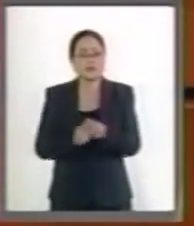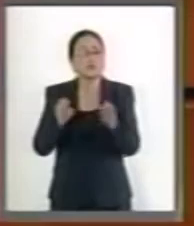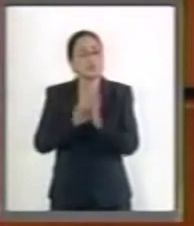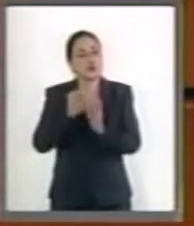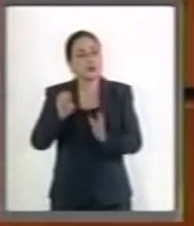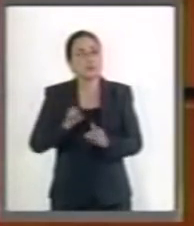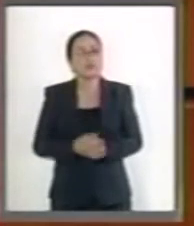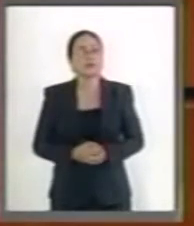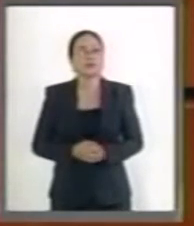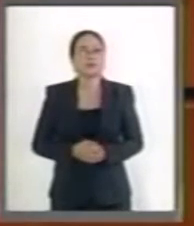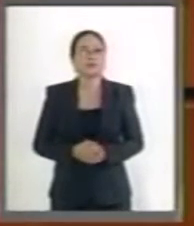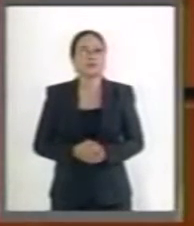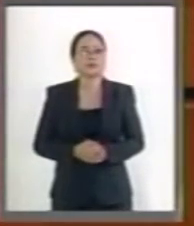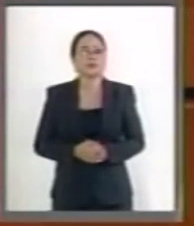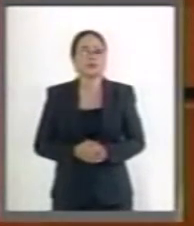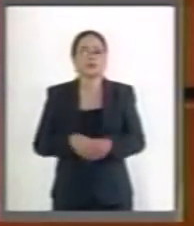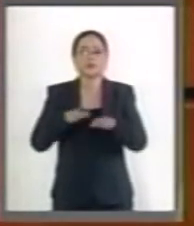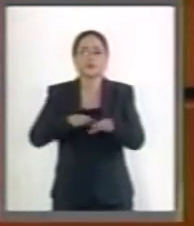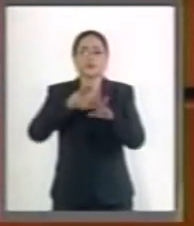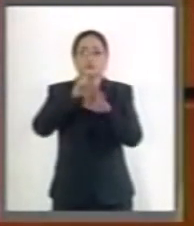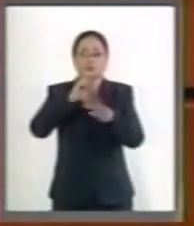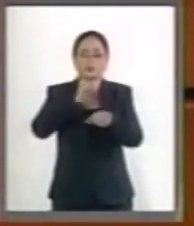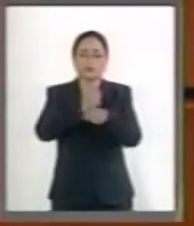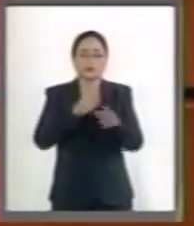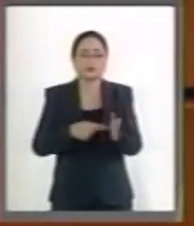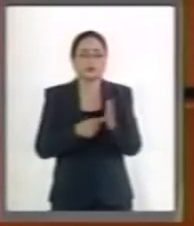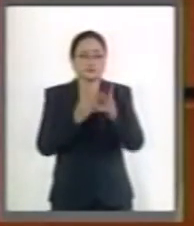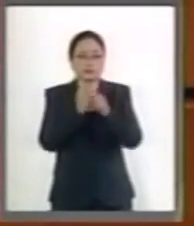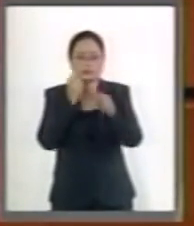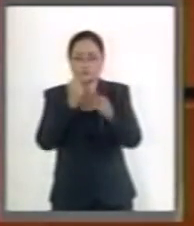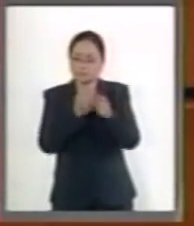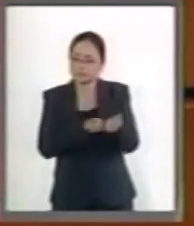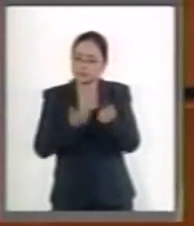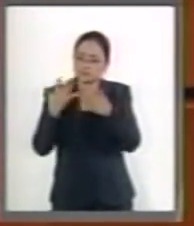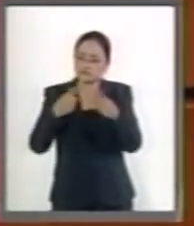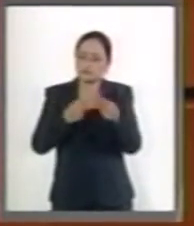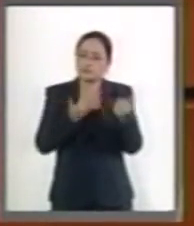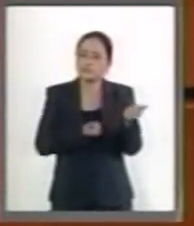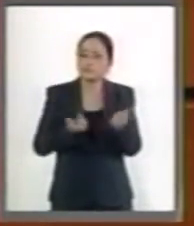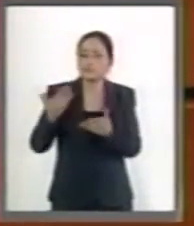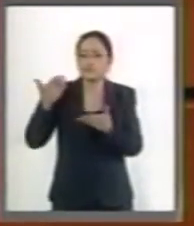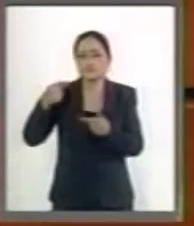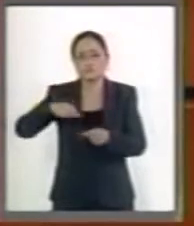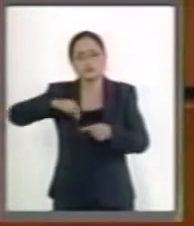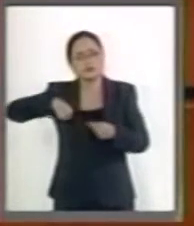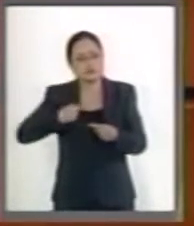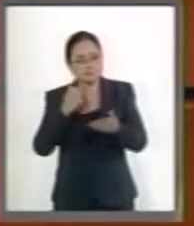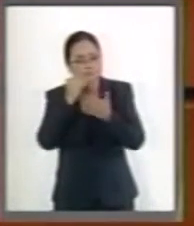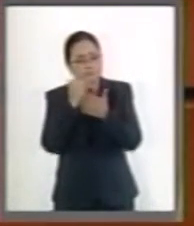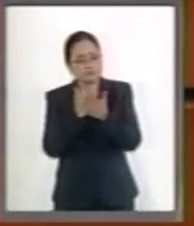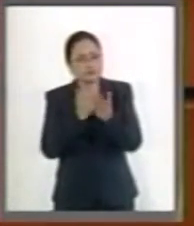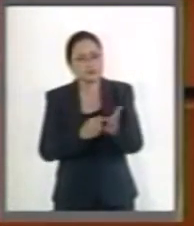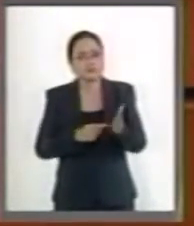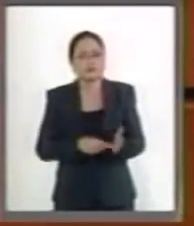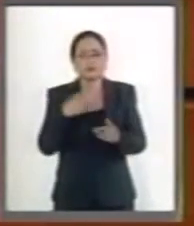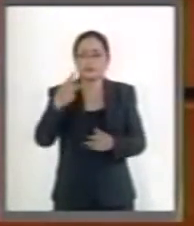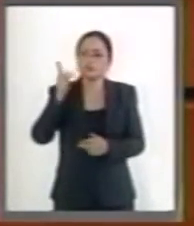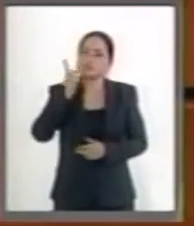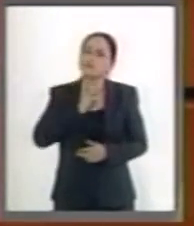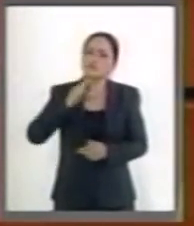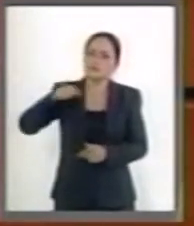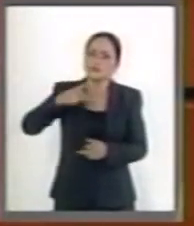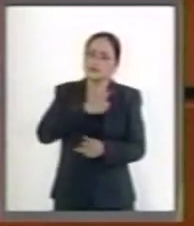ejemplo, en el tema de instalaciones, transporte y almacenamiento, considerando la infraestructura de Pemex, se debería